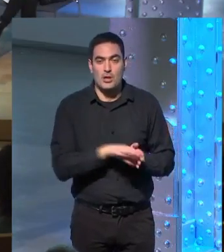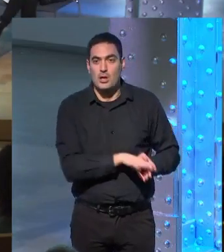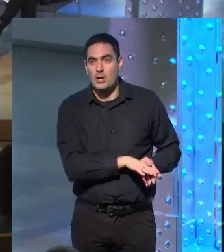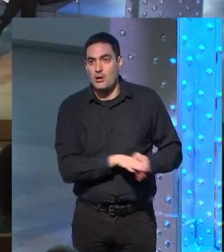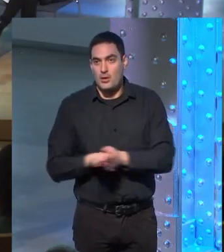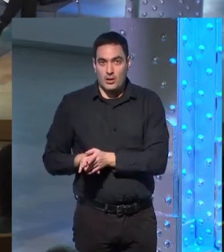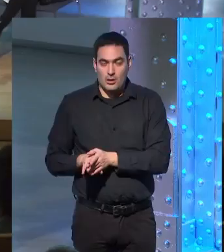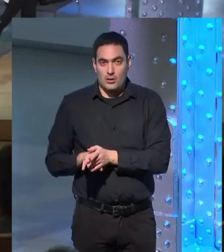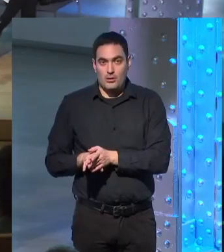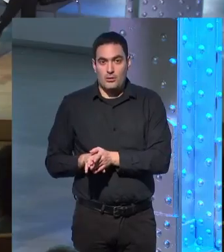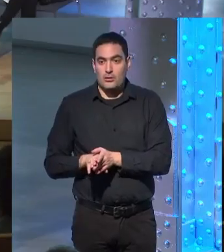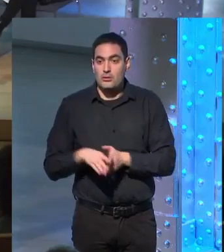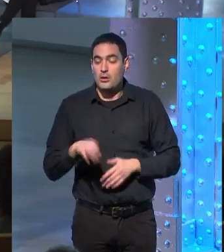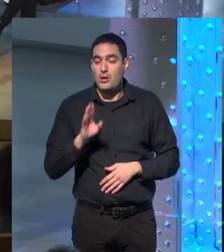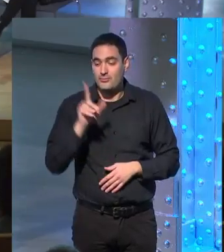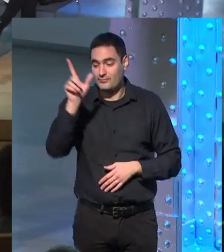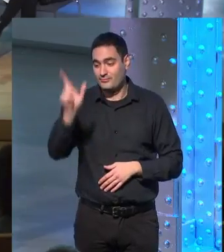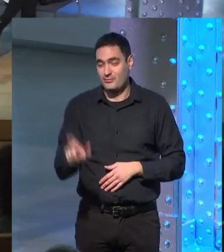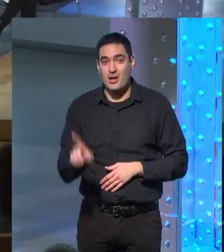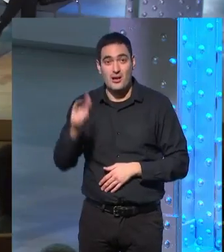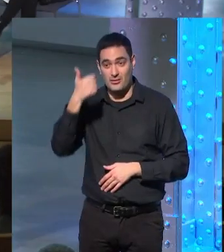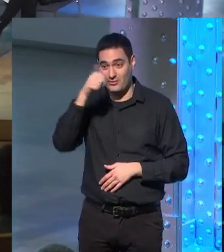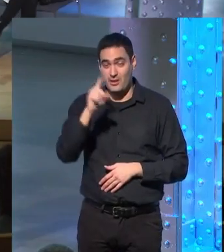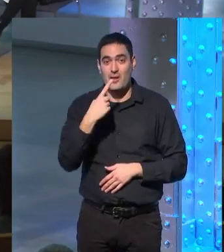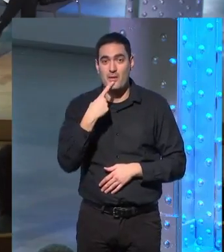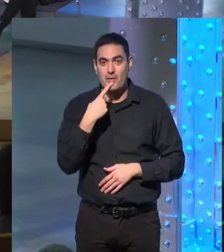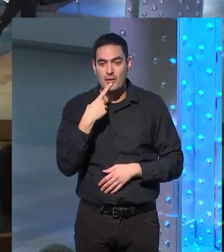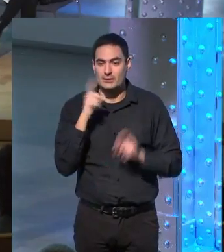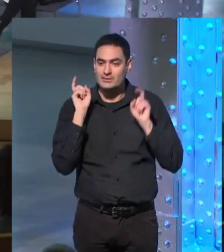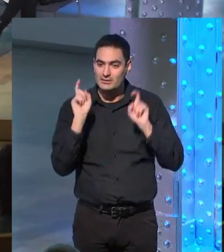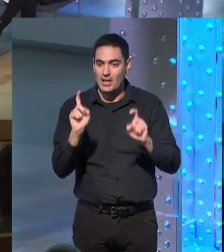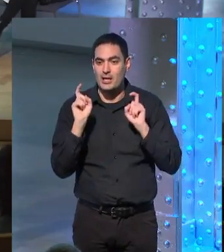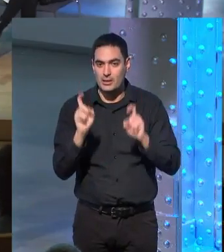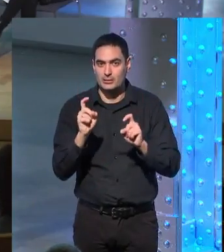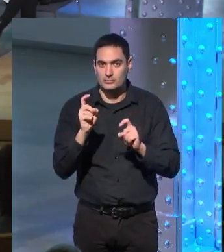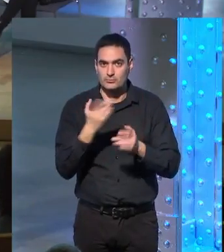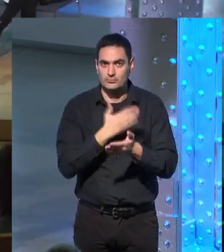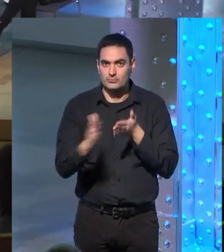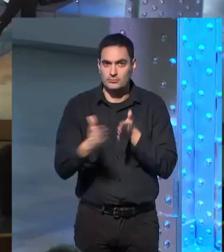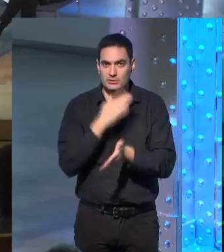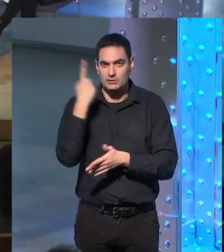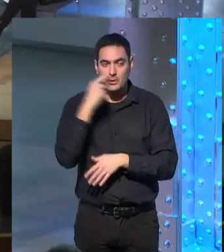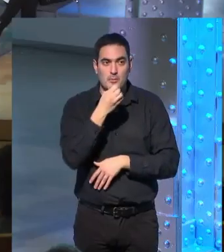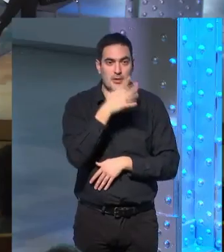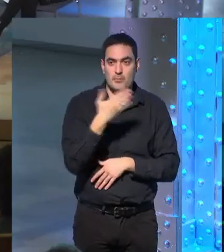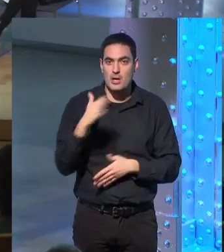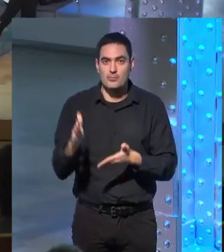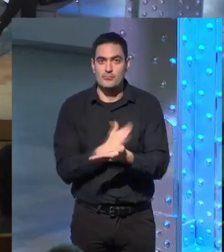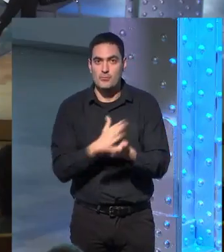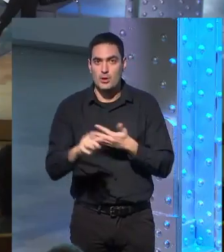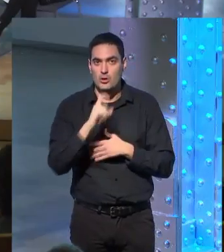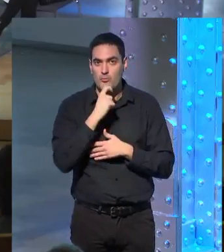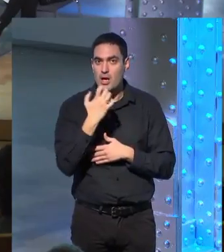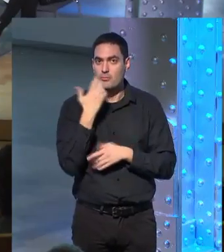otro lado, como dice él, hay que enseñarles a discernir en lo que está bien o lo que está mal. Voy a poner un